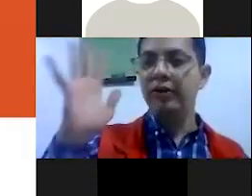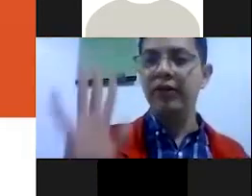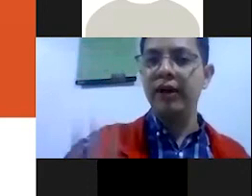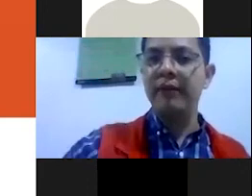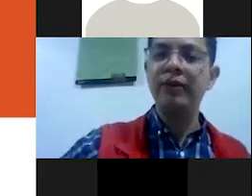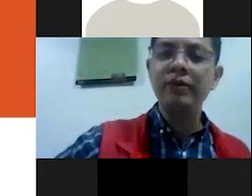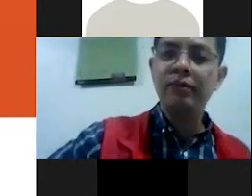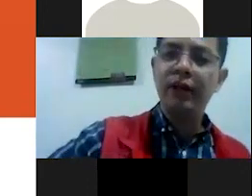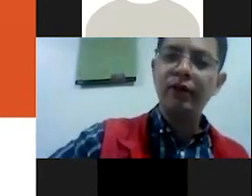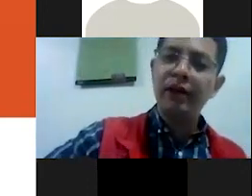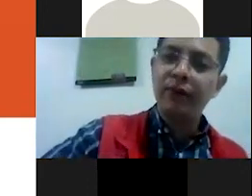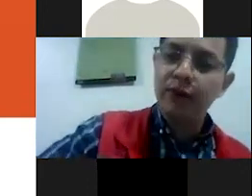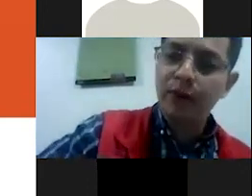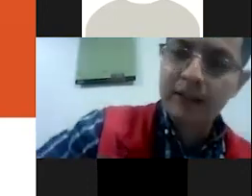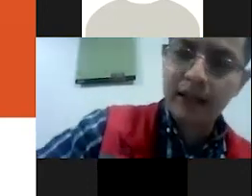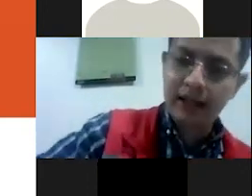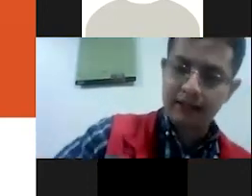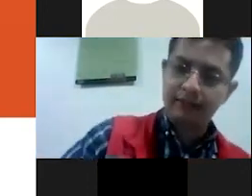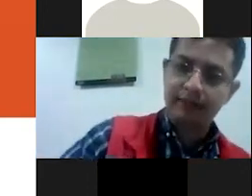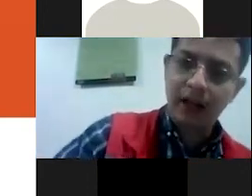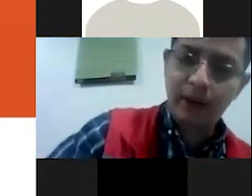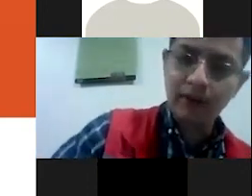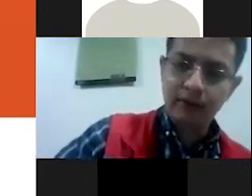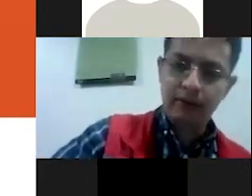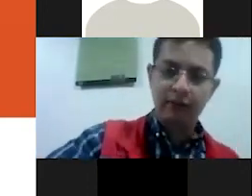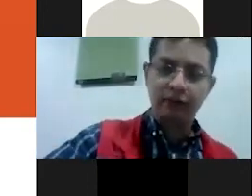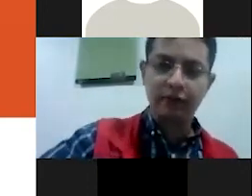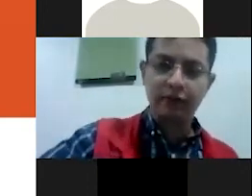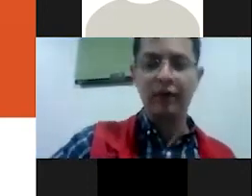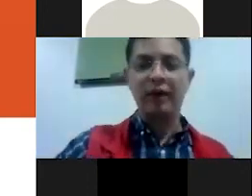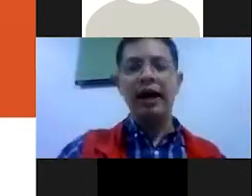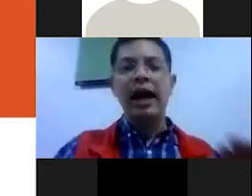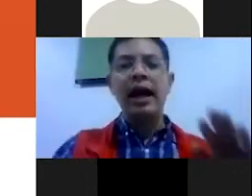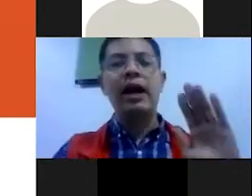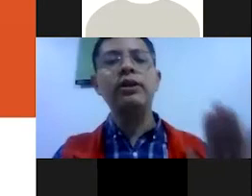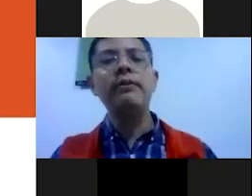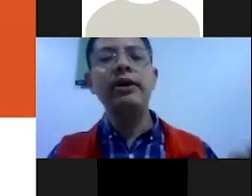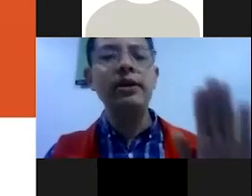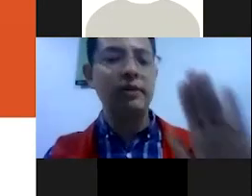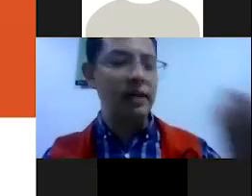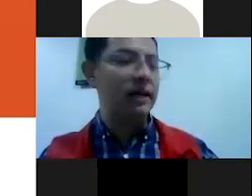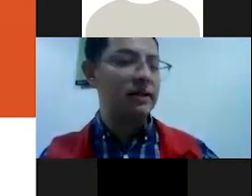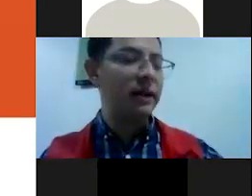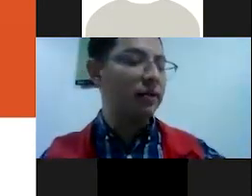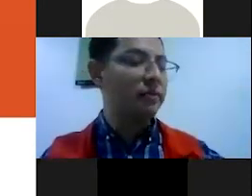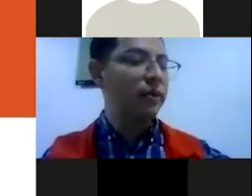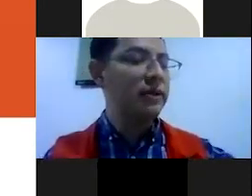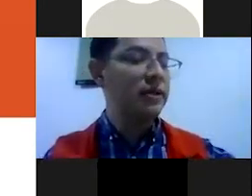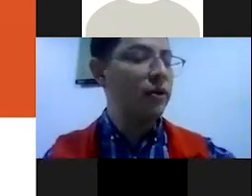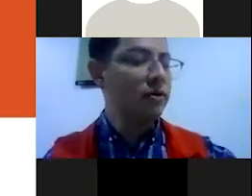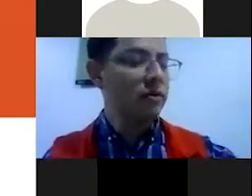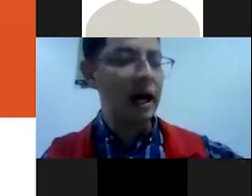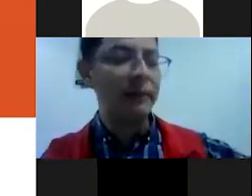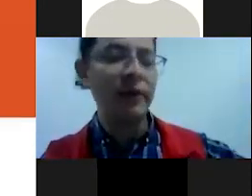yo tener una mano, podría tomar impulso con las nalgas. ¿De acuerdo? La otra mano, les repito, podría